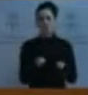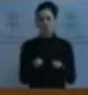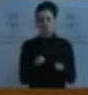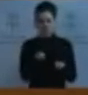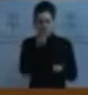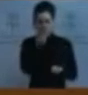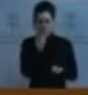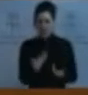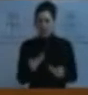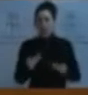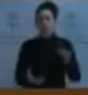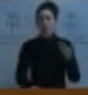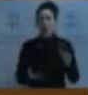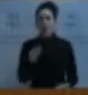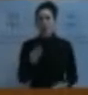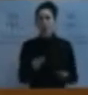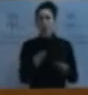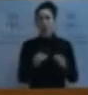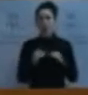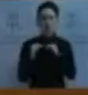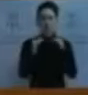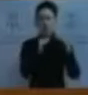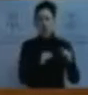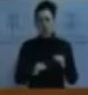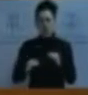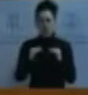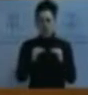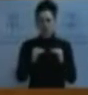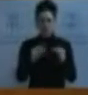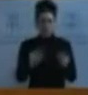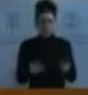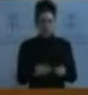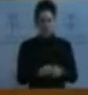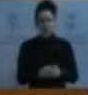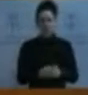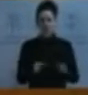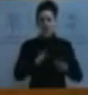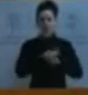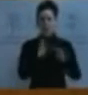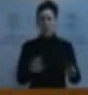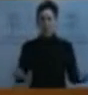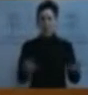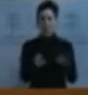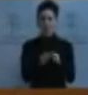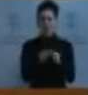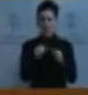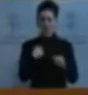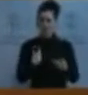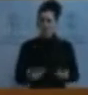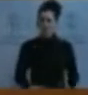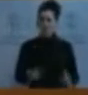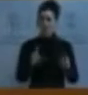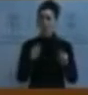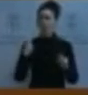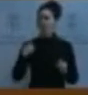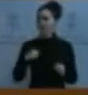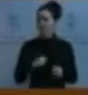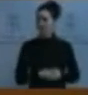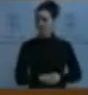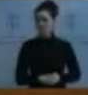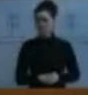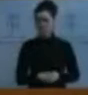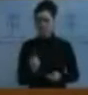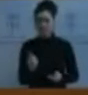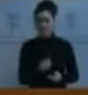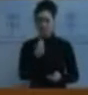equitativa. En definitiva, creemos, y con ello finalizo, señor presidente, que en iniciativa legislativa les queda